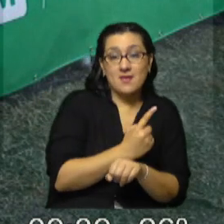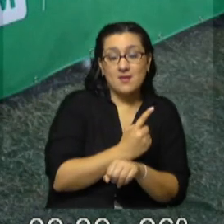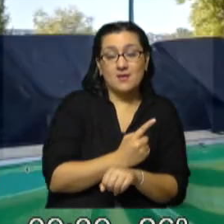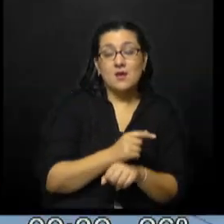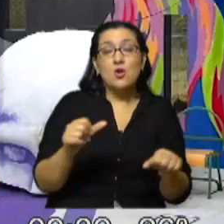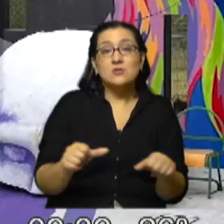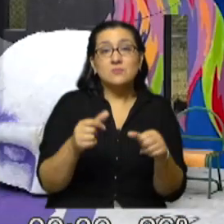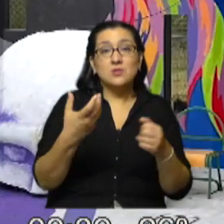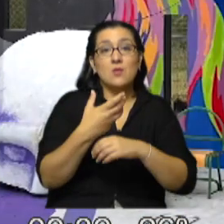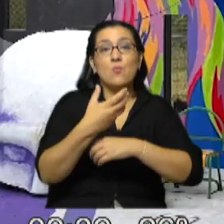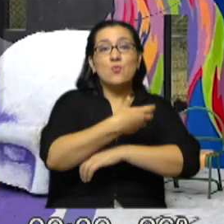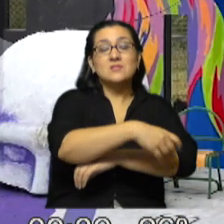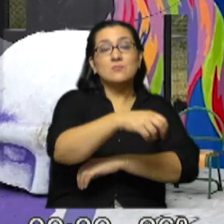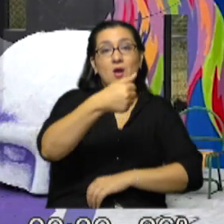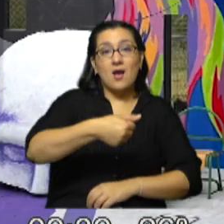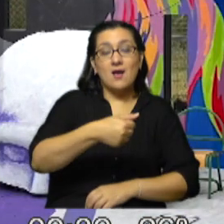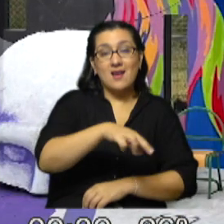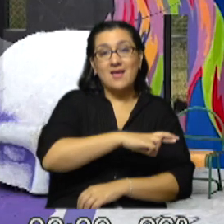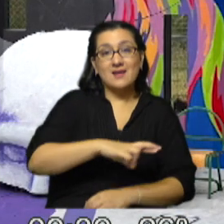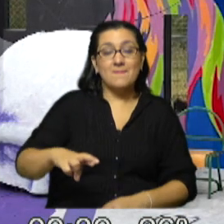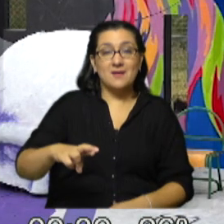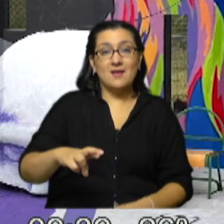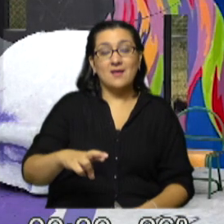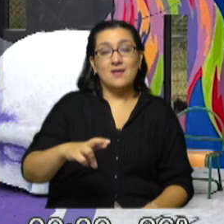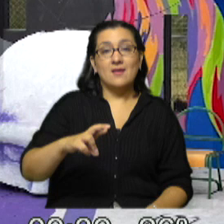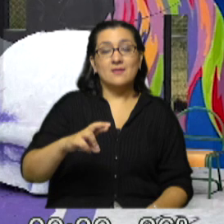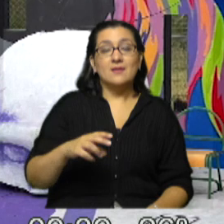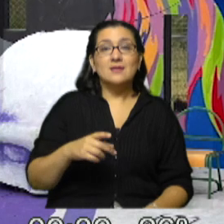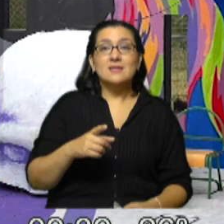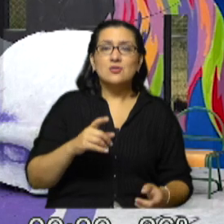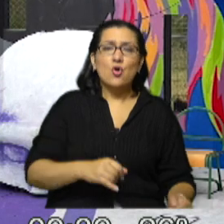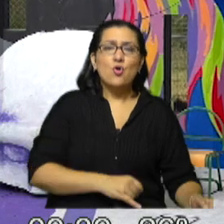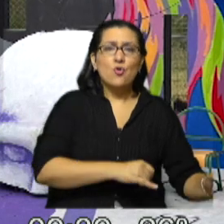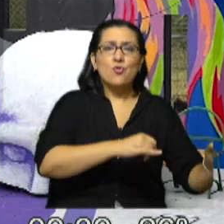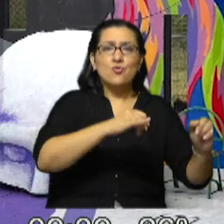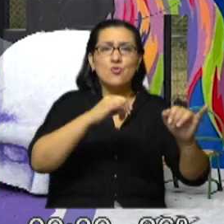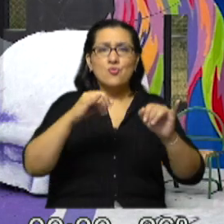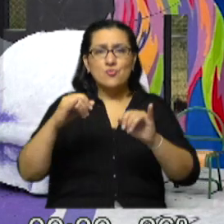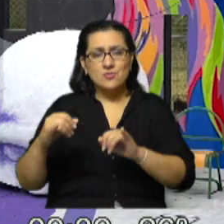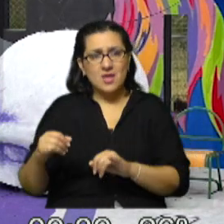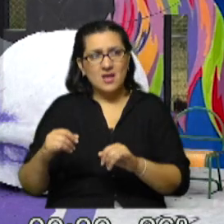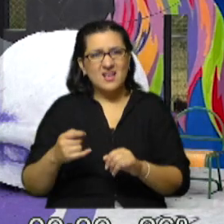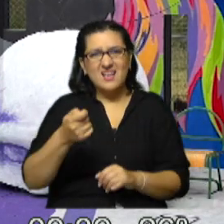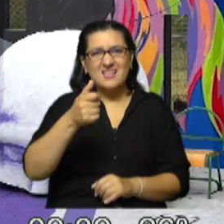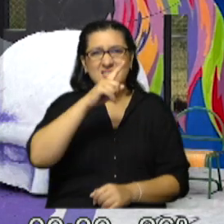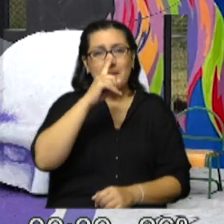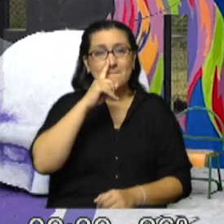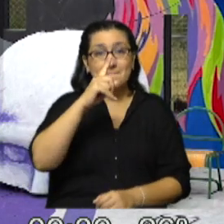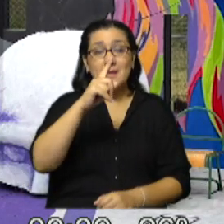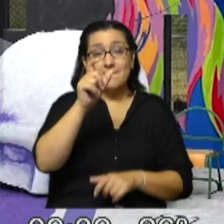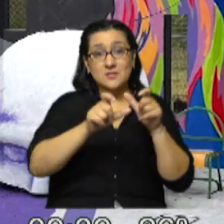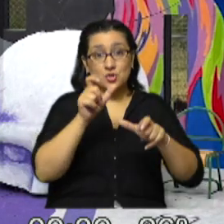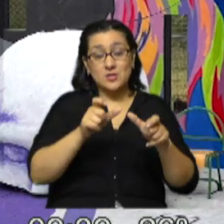hicimos en el municipio A, en la Rambla de Santiago Vázquez, y a lo largo de la jornada pasaron cerca de 1000 personas. Se